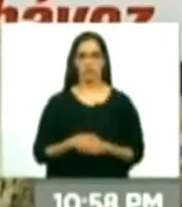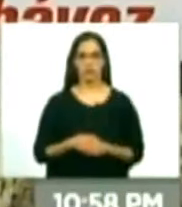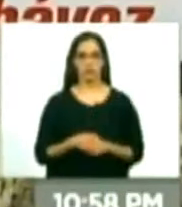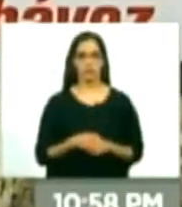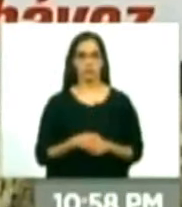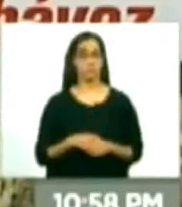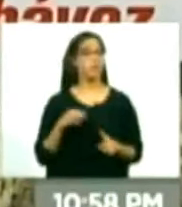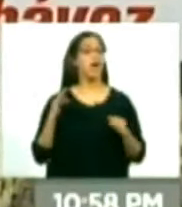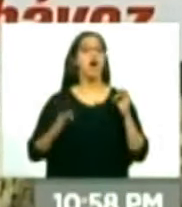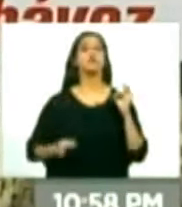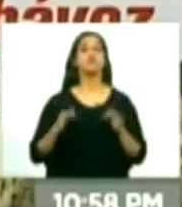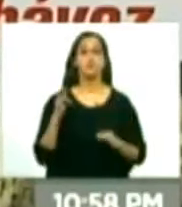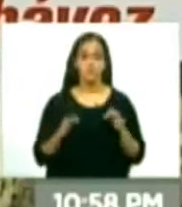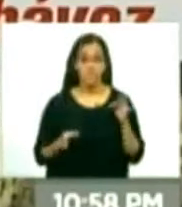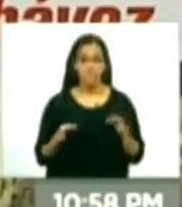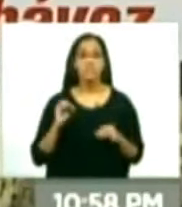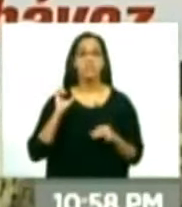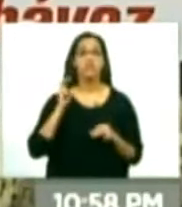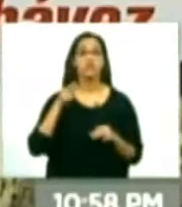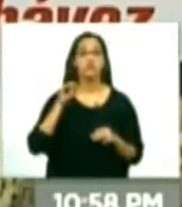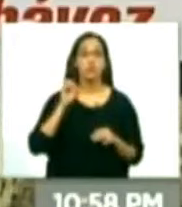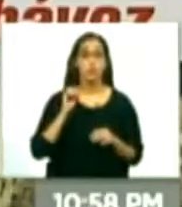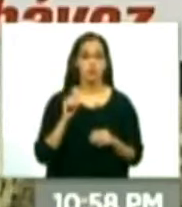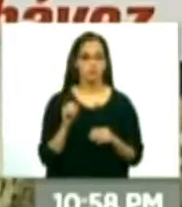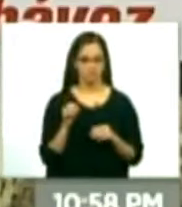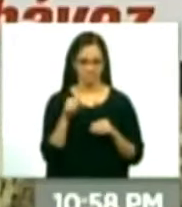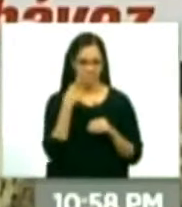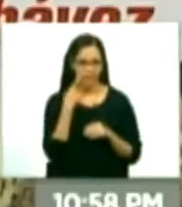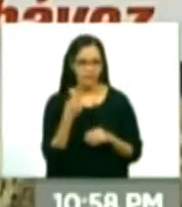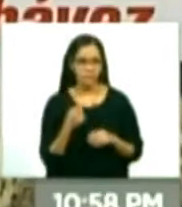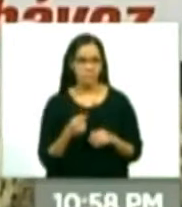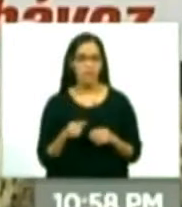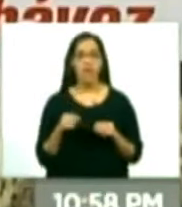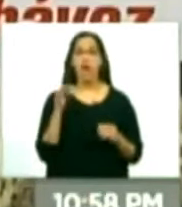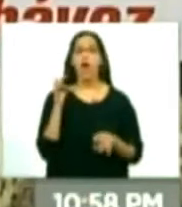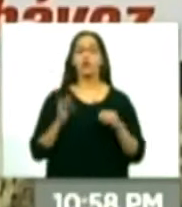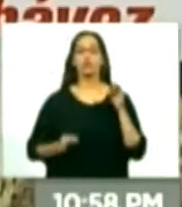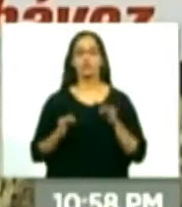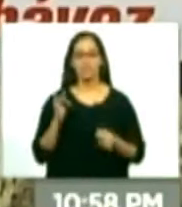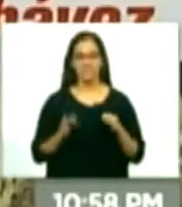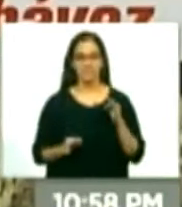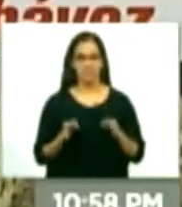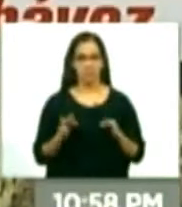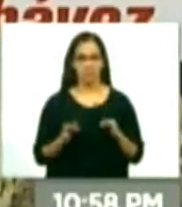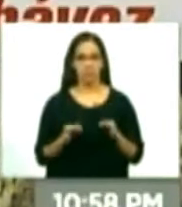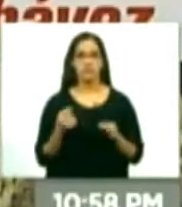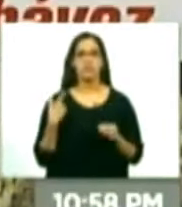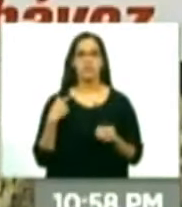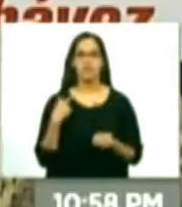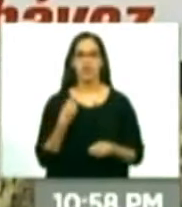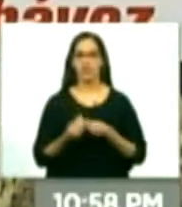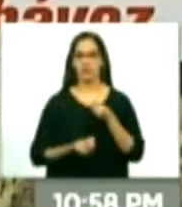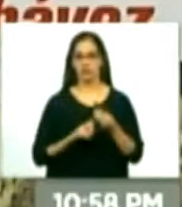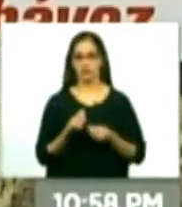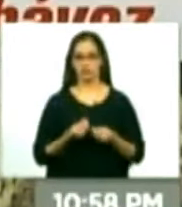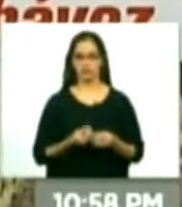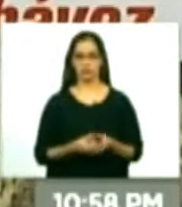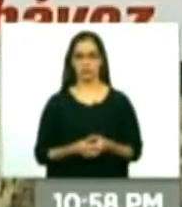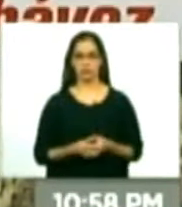La justicia, Chugo, es la justicia, ¿ves? La justicia tiene que actuar.